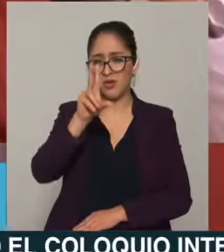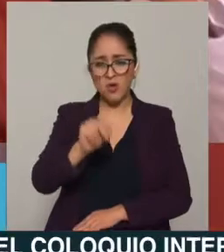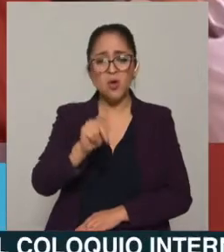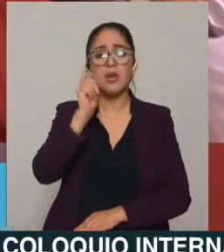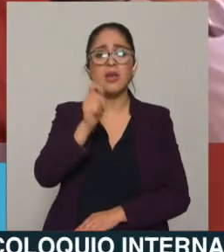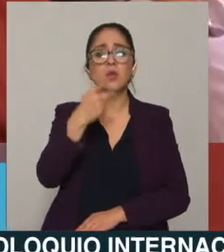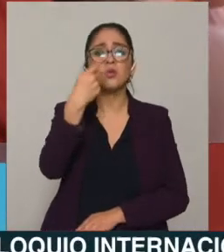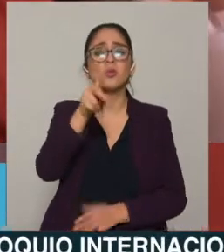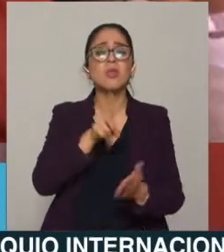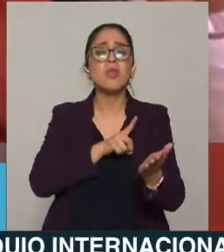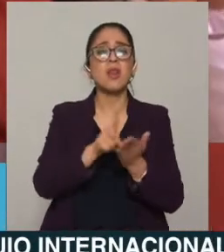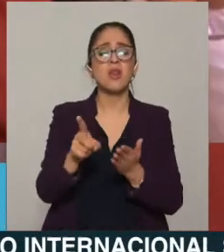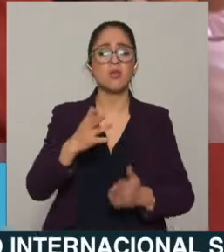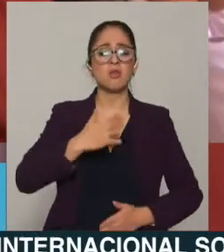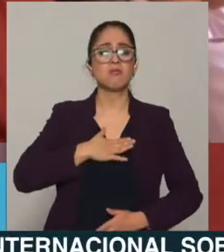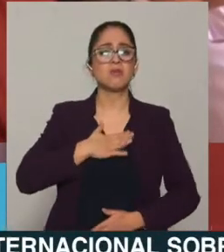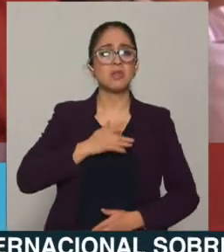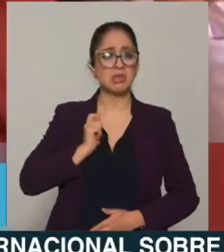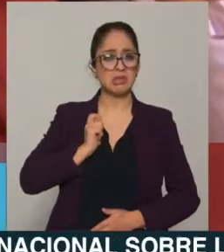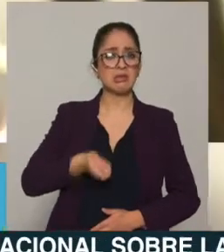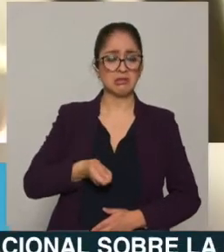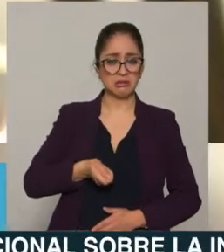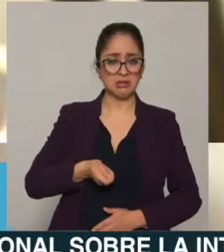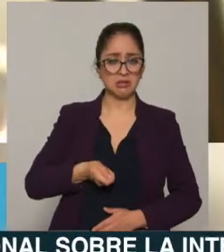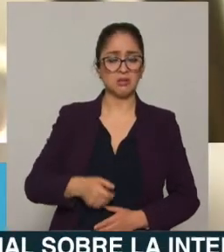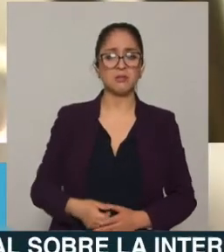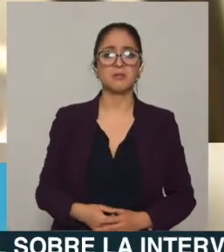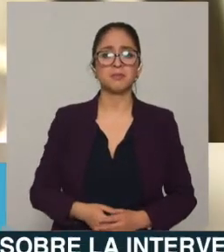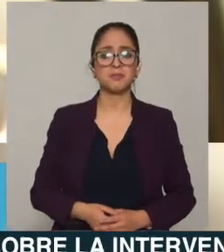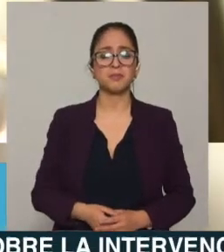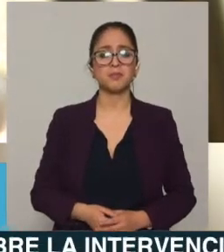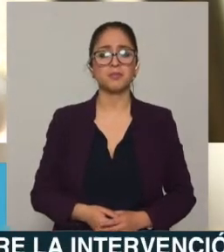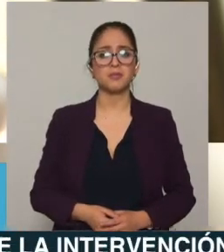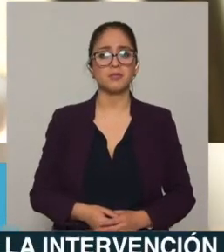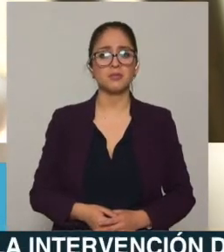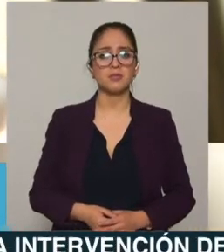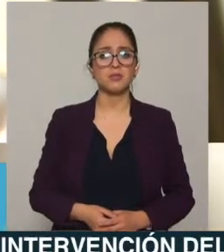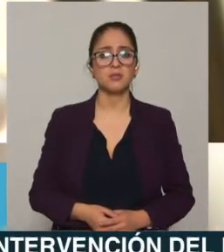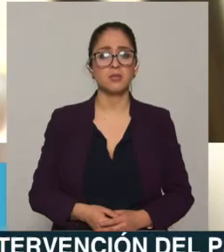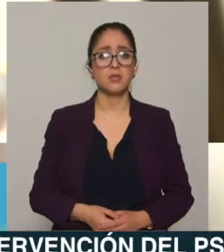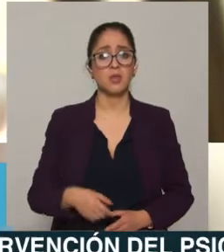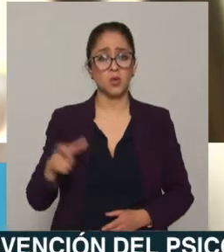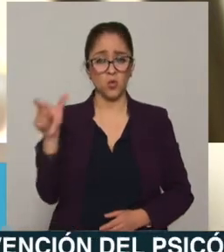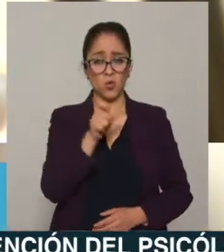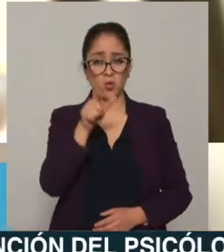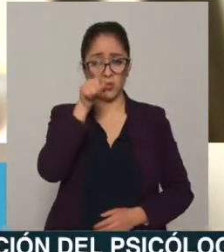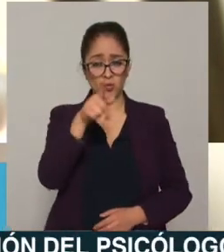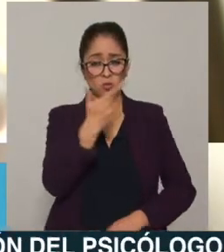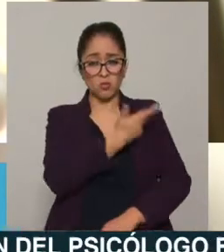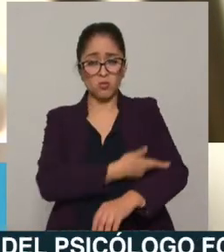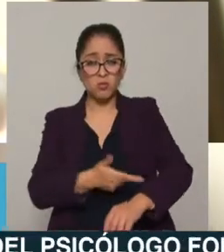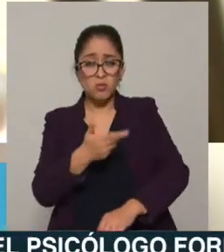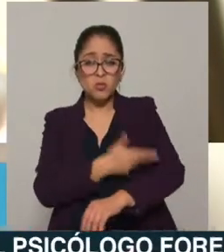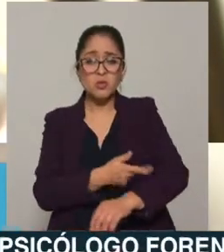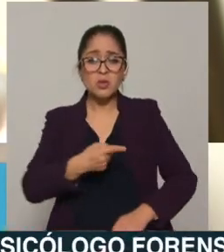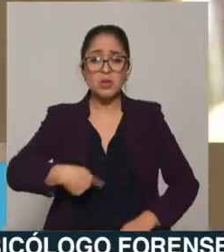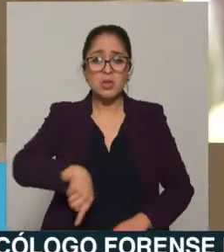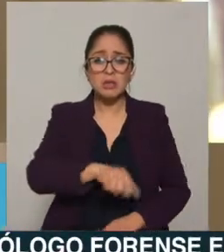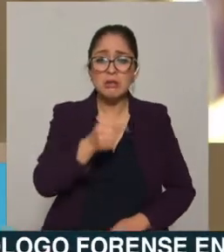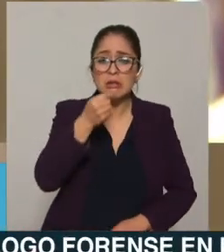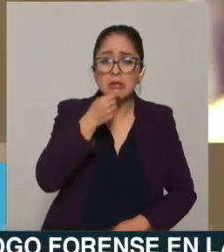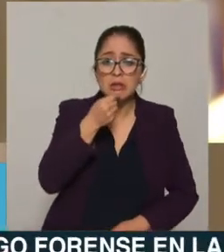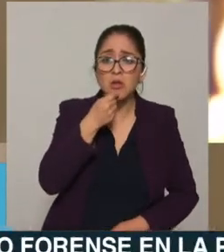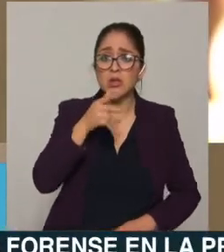identidad. No estamos hablando de que al realizar este trámite los menores iniciarían su vida sexual,